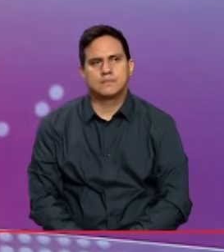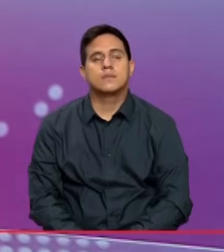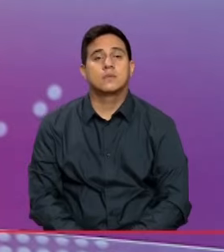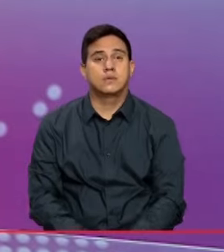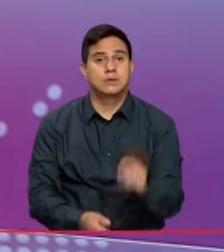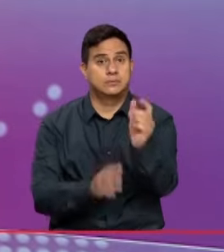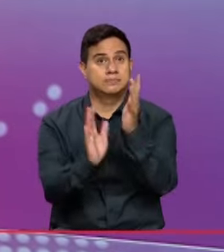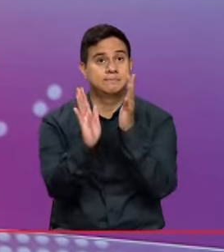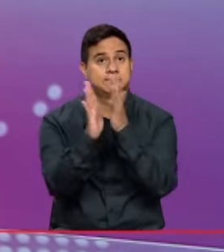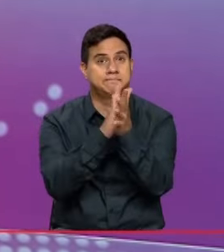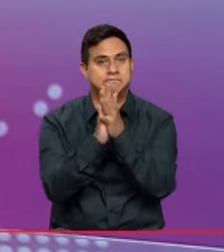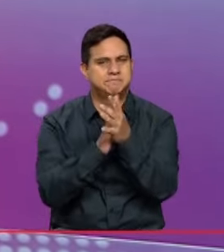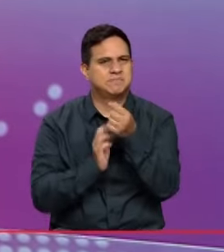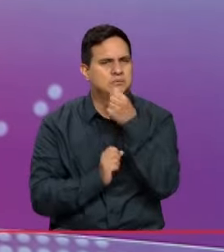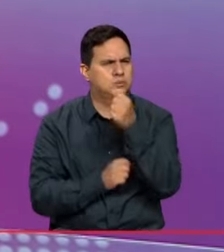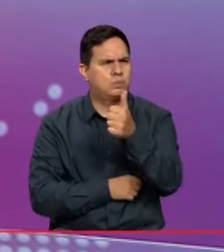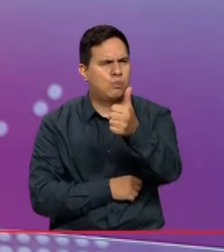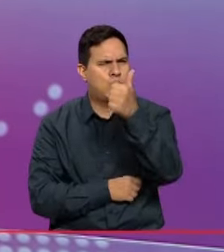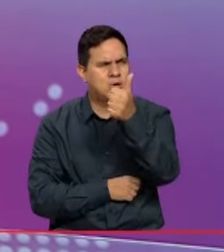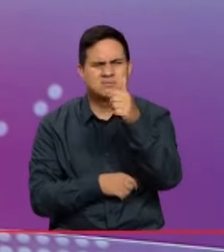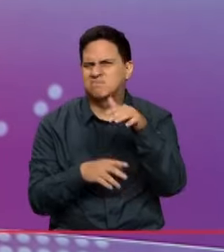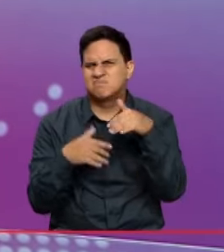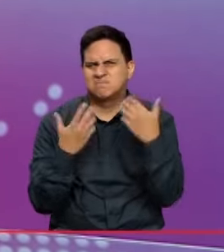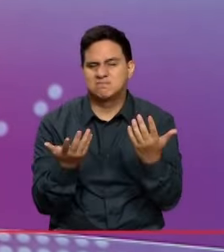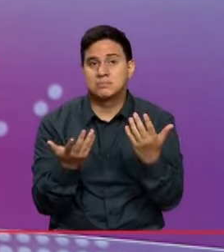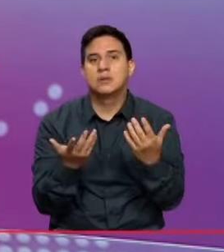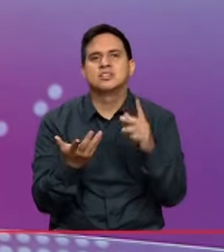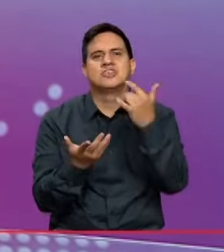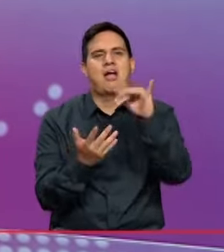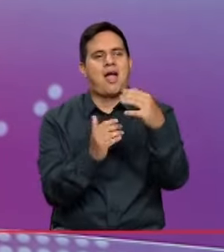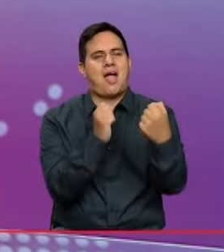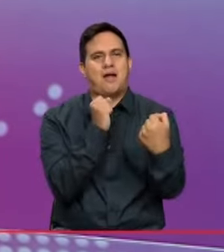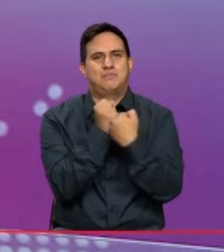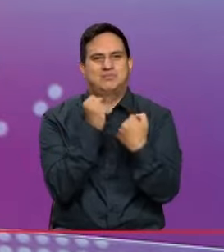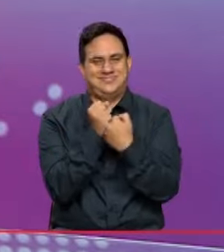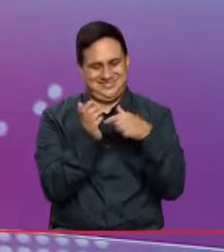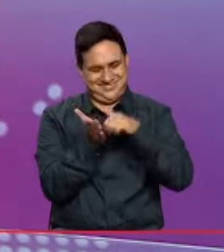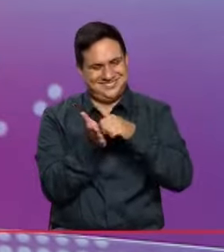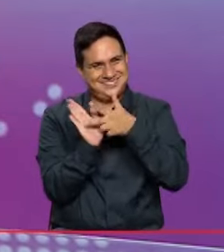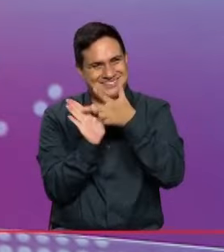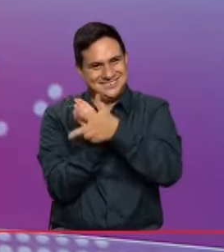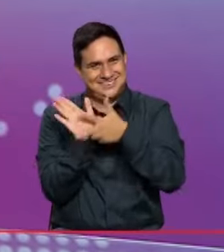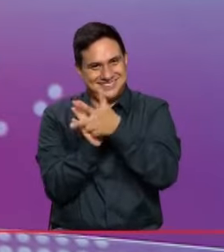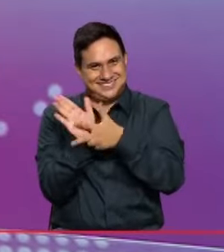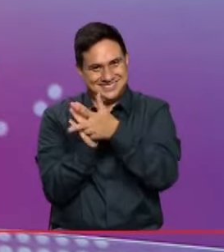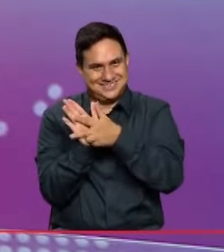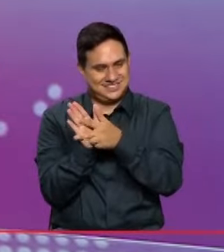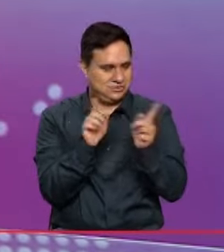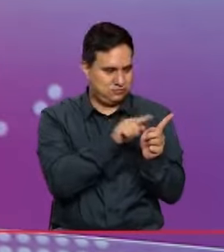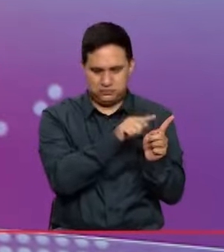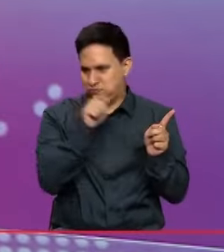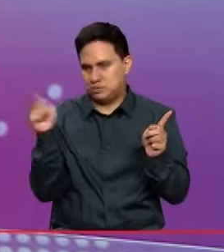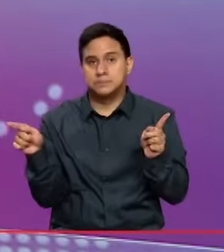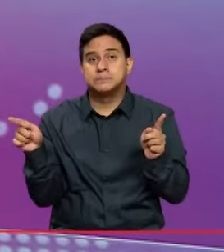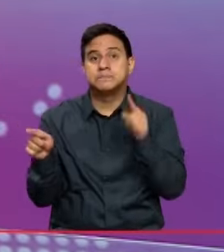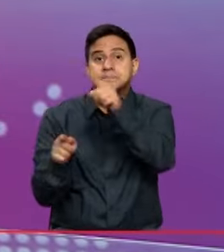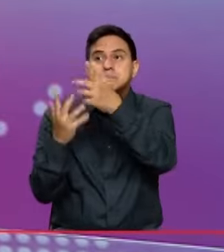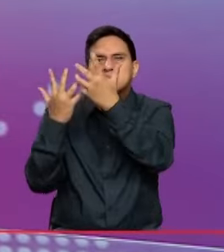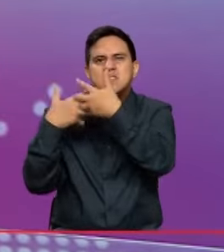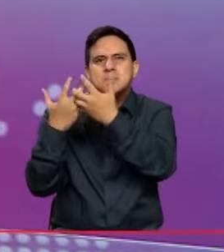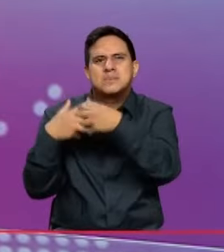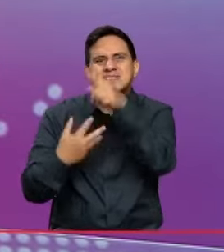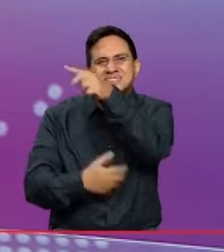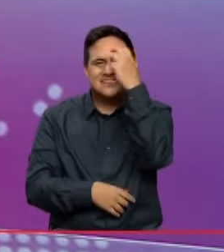Hay buenas noticias para el valle de cauca porque llegó un nuevo apoyo para el tren de cercanía se trata de una organización británica experta en